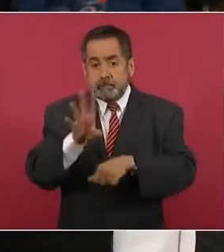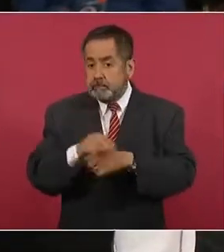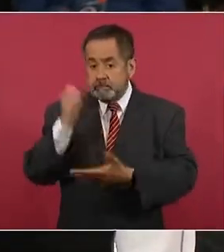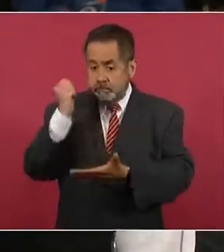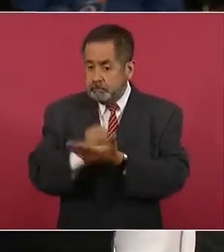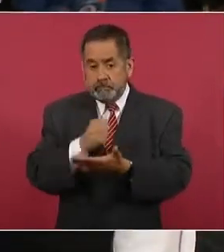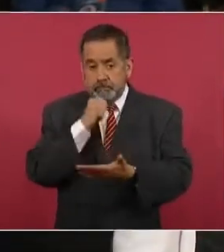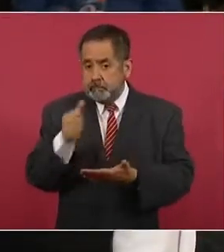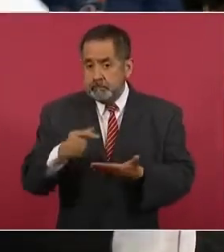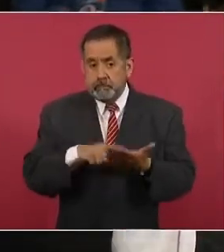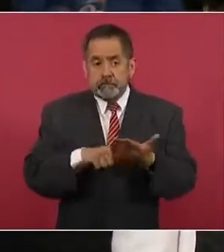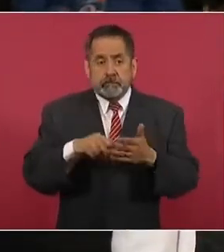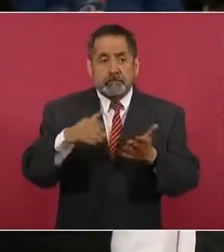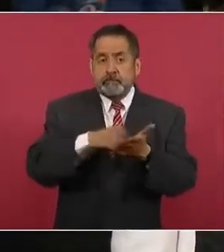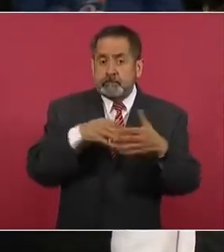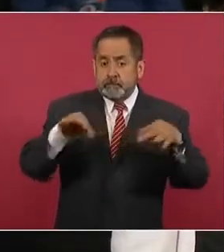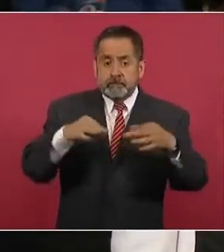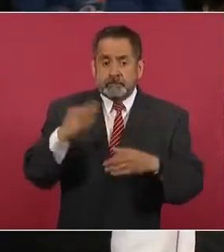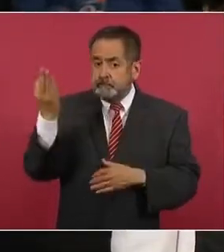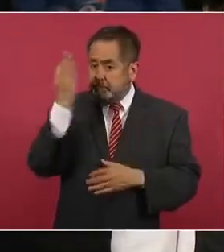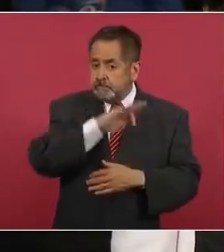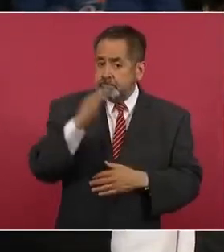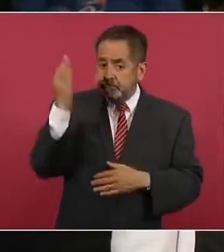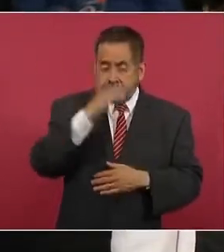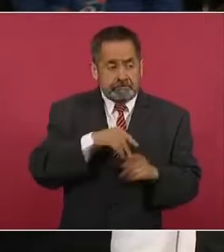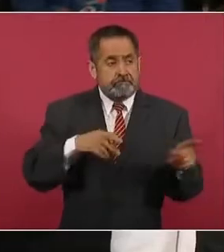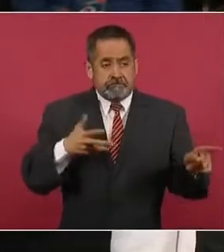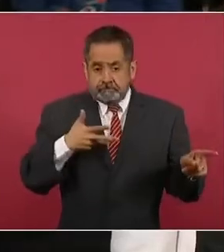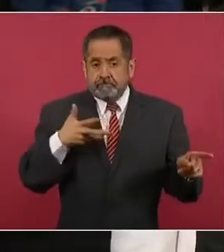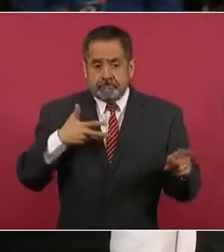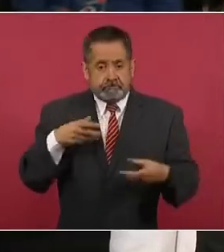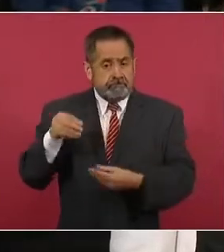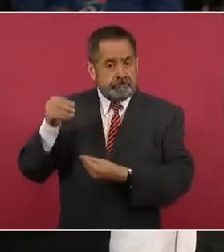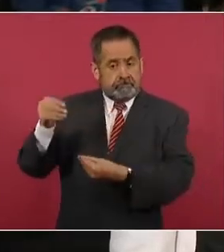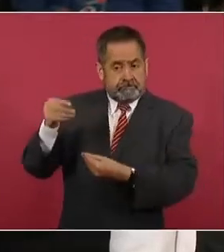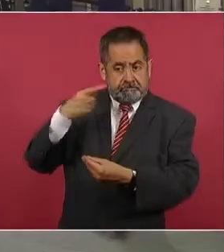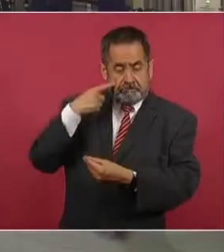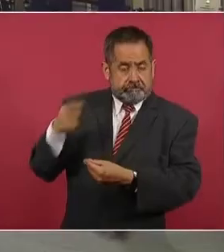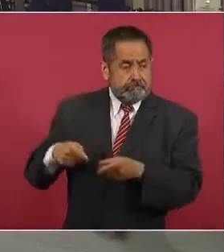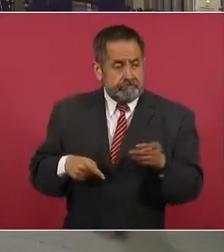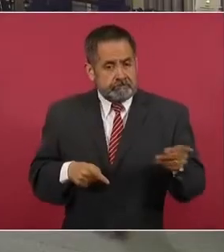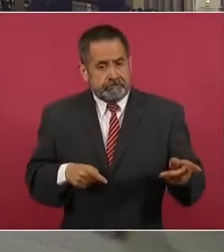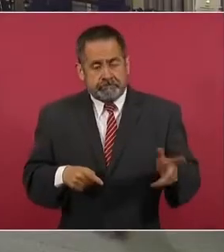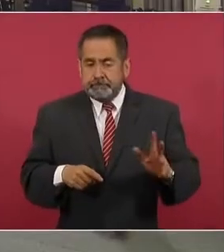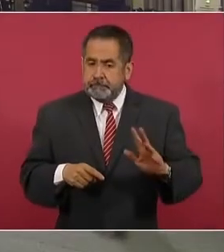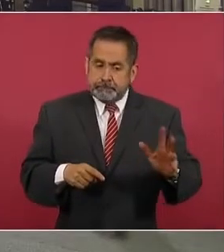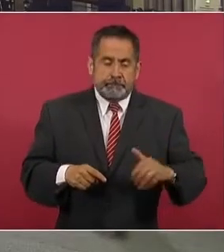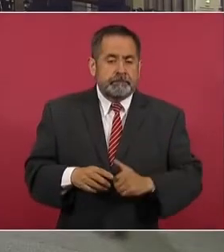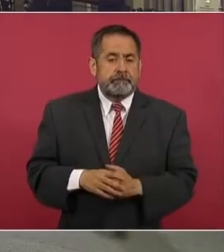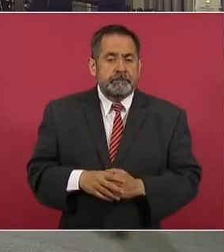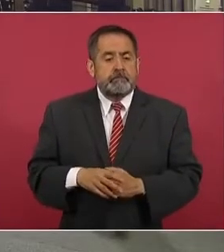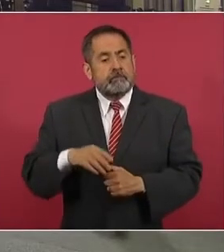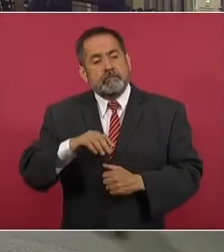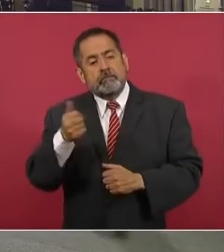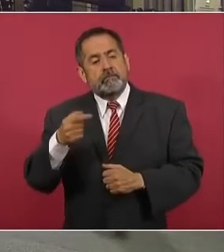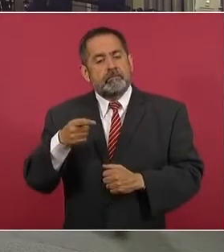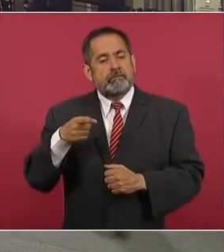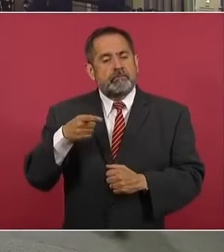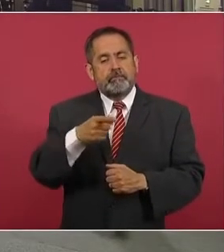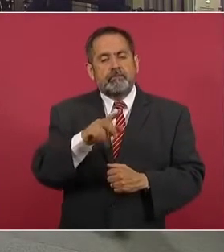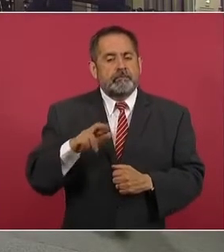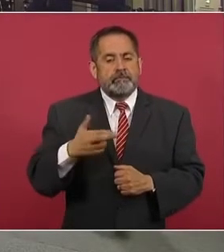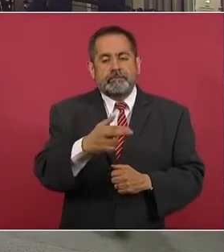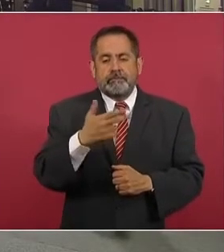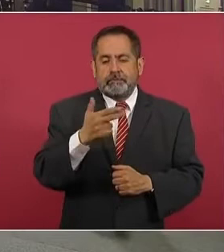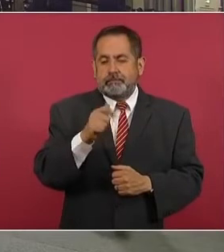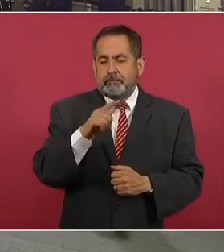apócrifos y tenemos aquí ya esta hoja. Pero además de los ríos de los Horcones, que le comento que esta hidroeléctrica